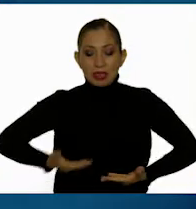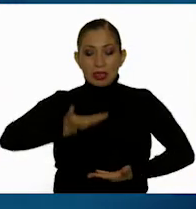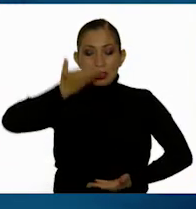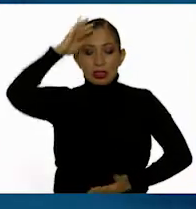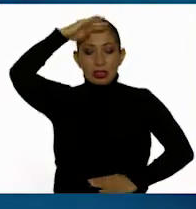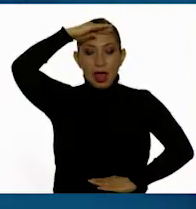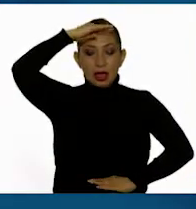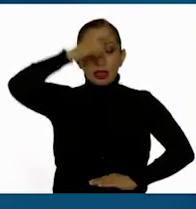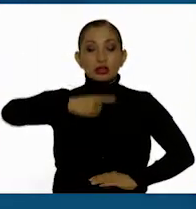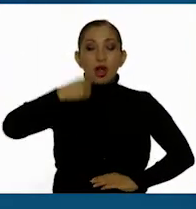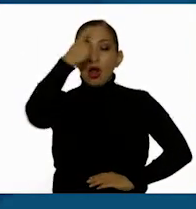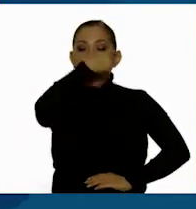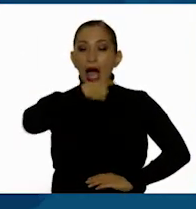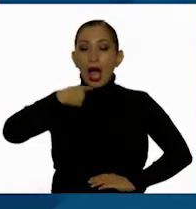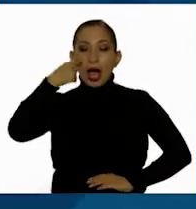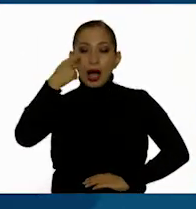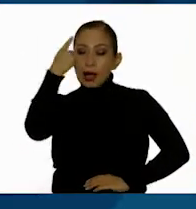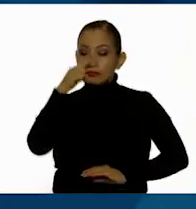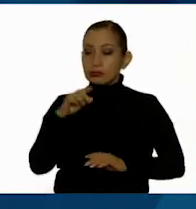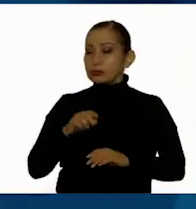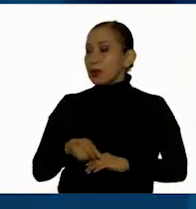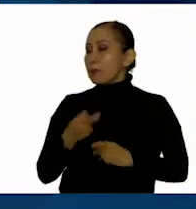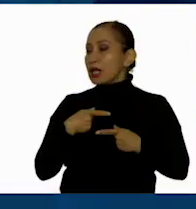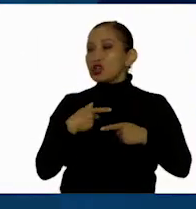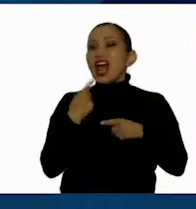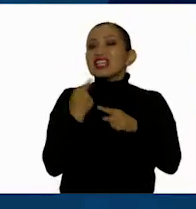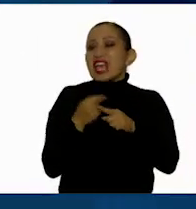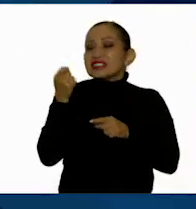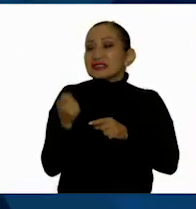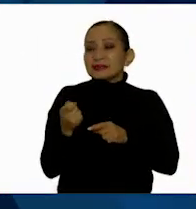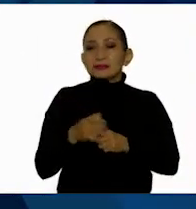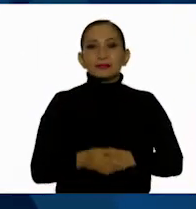los que solo el rostro y la actitud hablan del personaje.